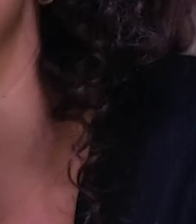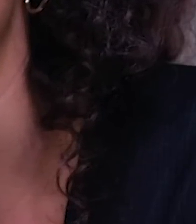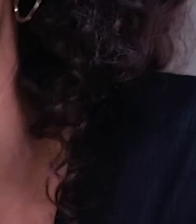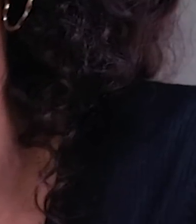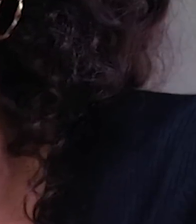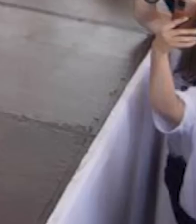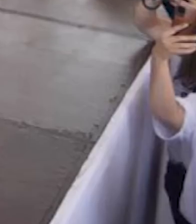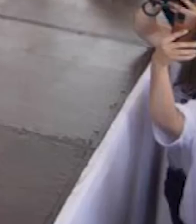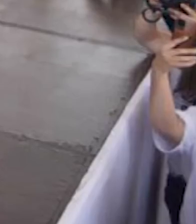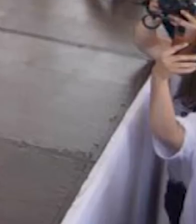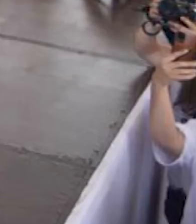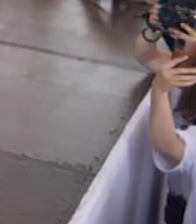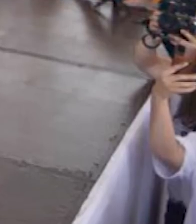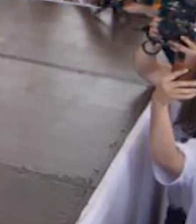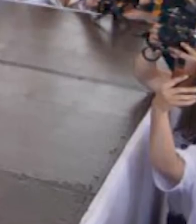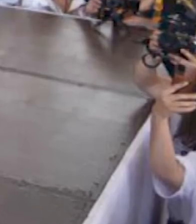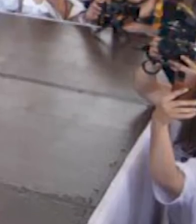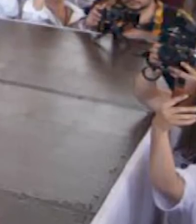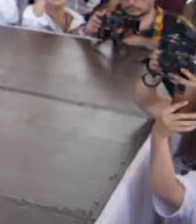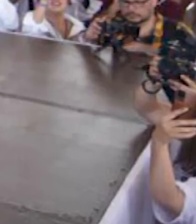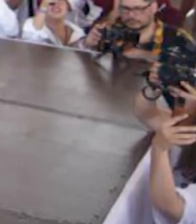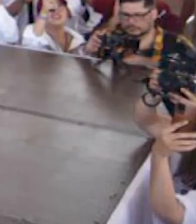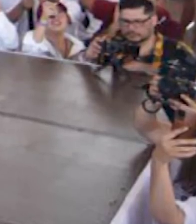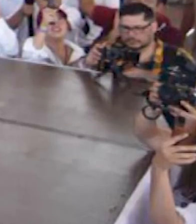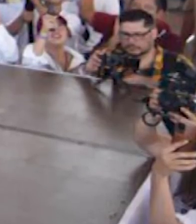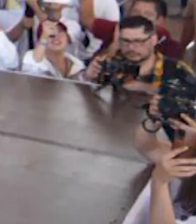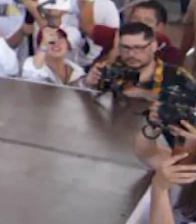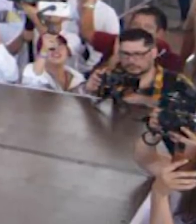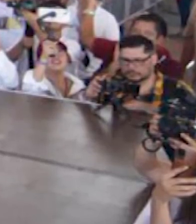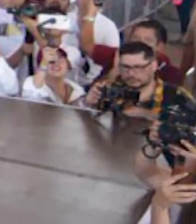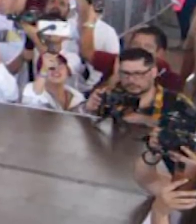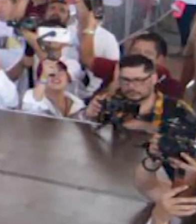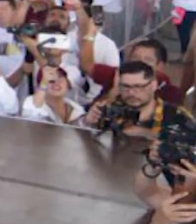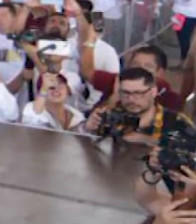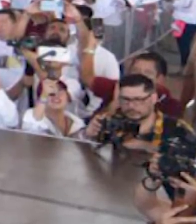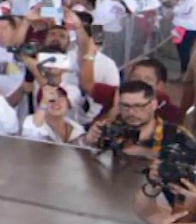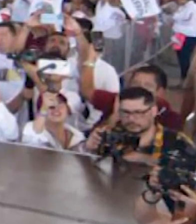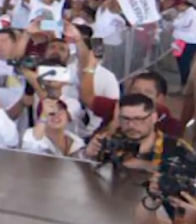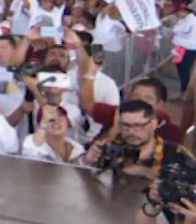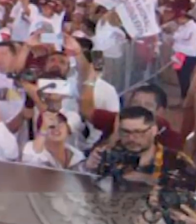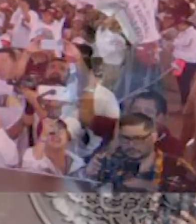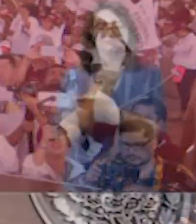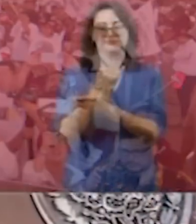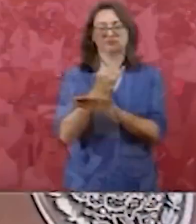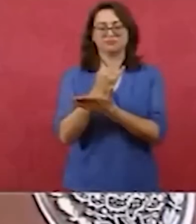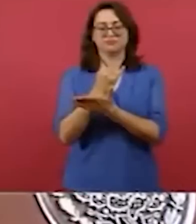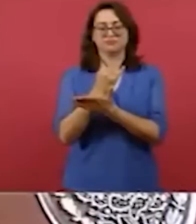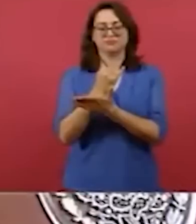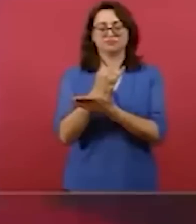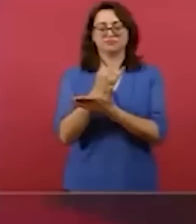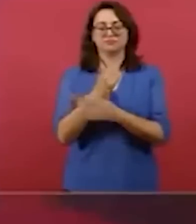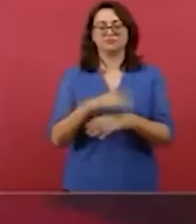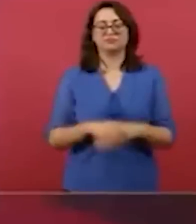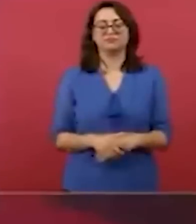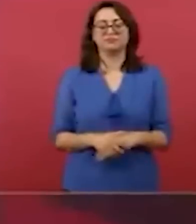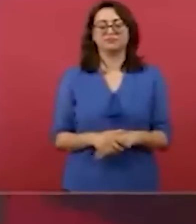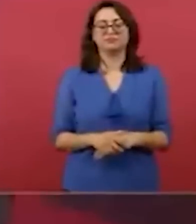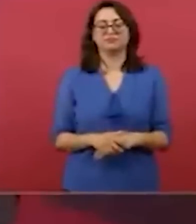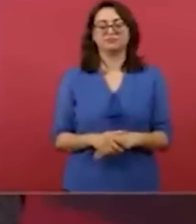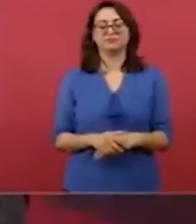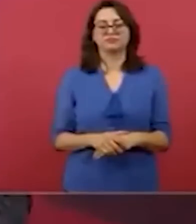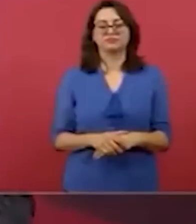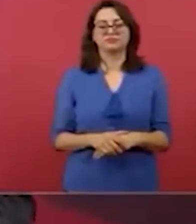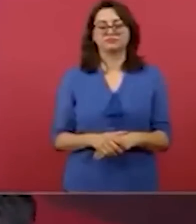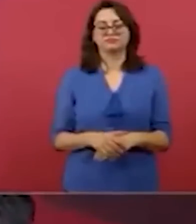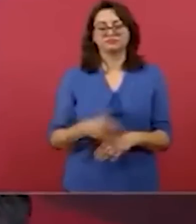Augusto López, dimitiera para buscar la candidatura presidencial por parte de Morena. Nombrar, de acuerdo a